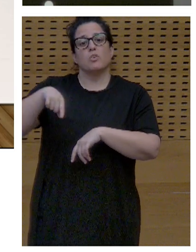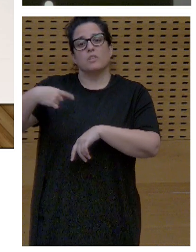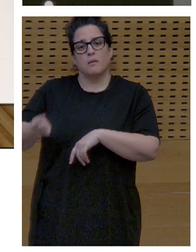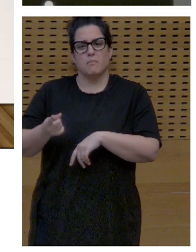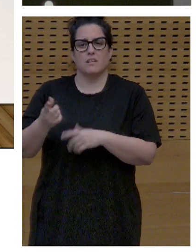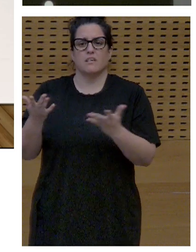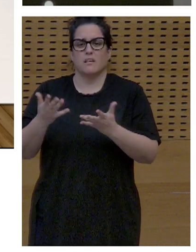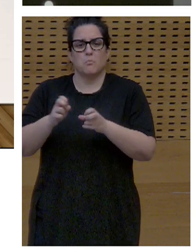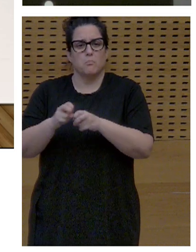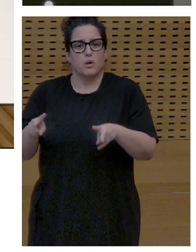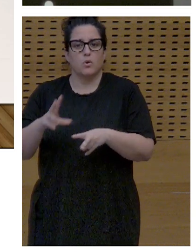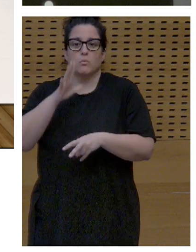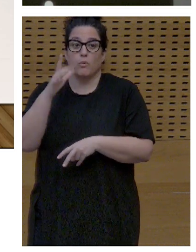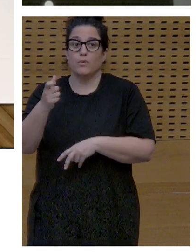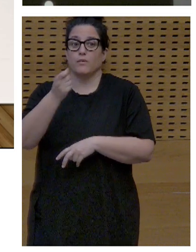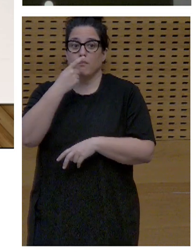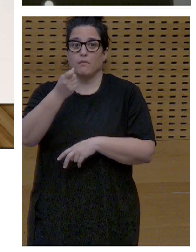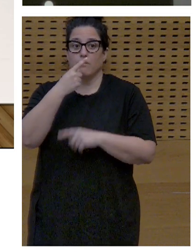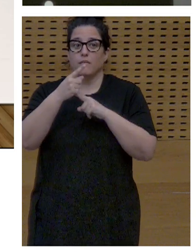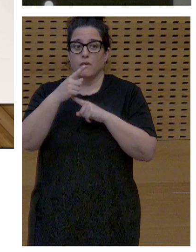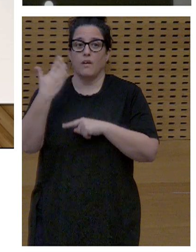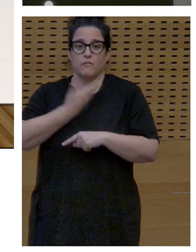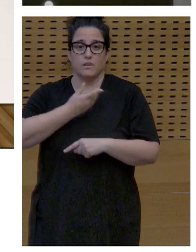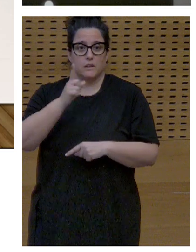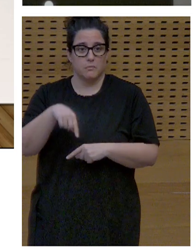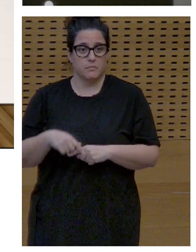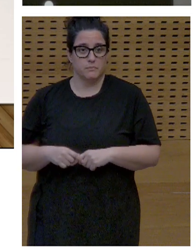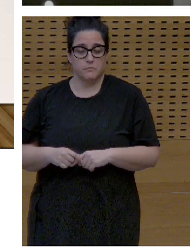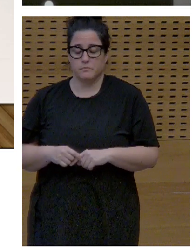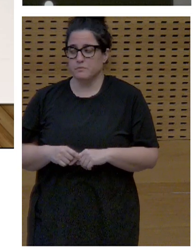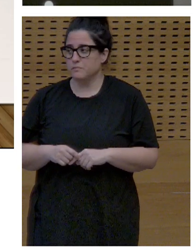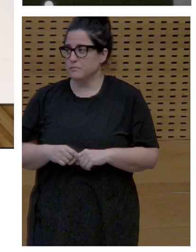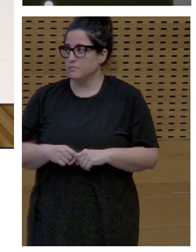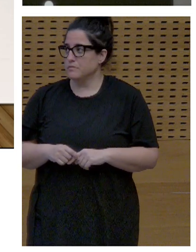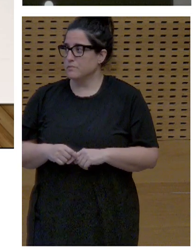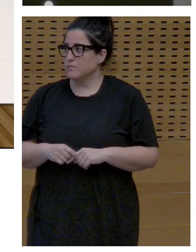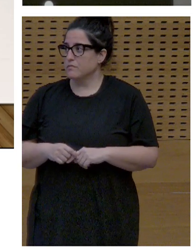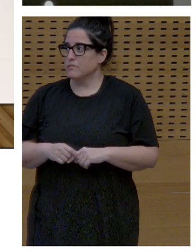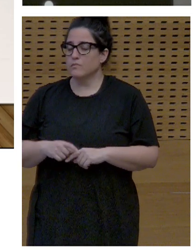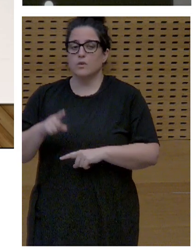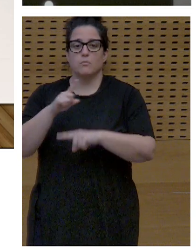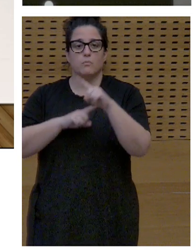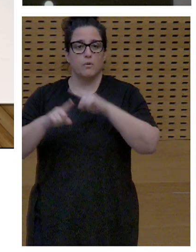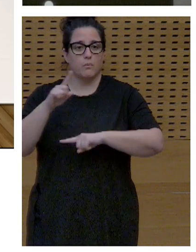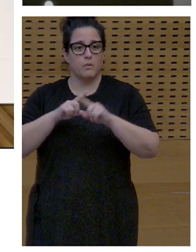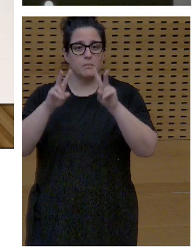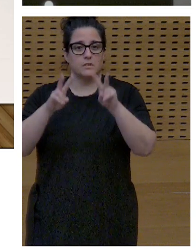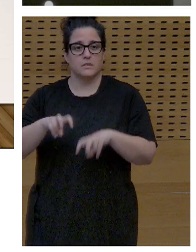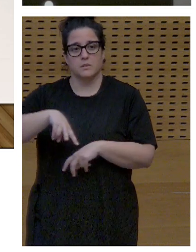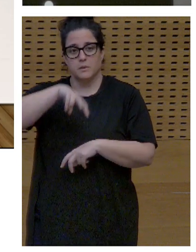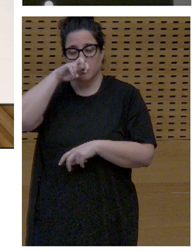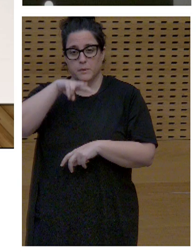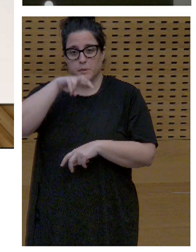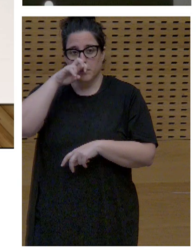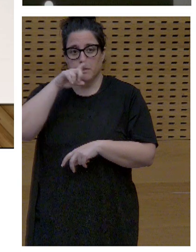por todos los fármacos que utilizamos para tratar la enfermedad. Los problemas del olfato,